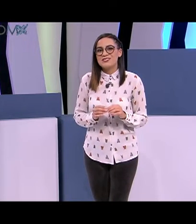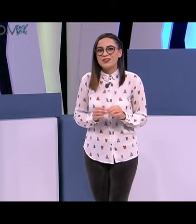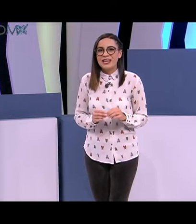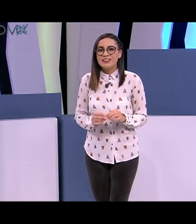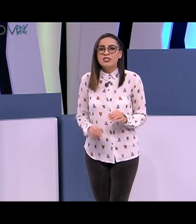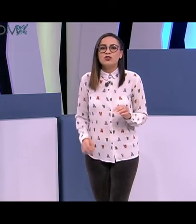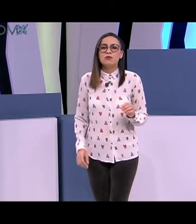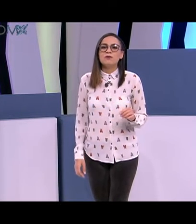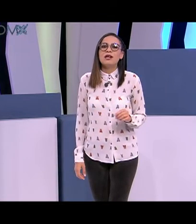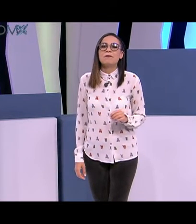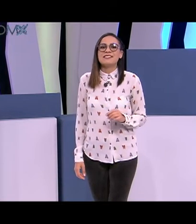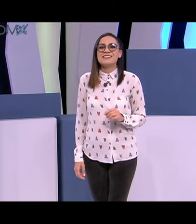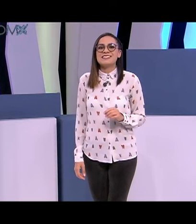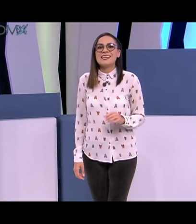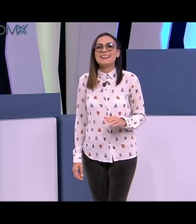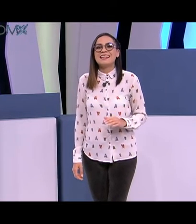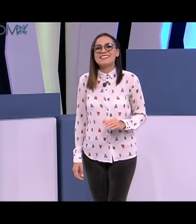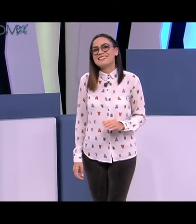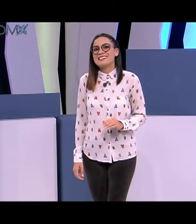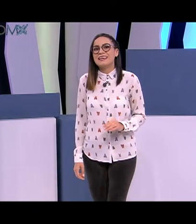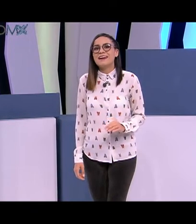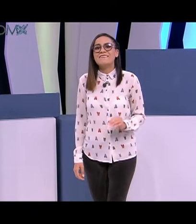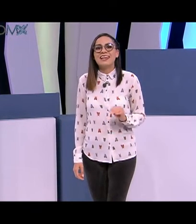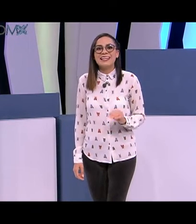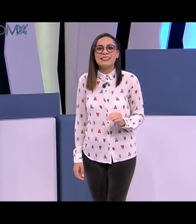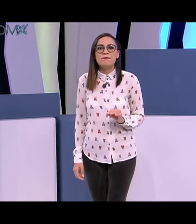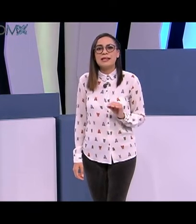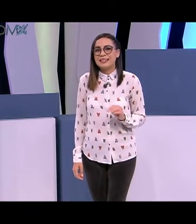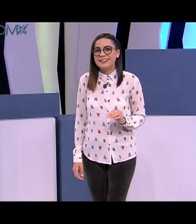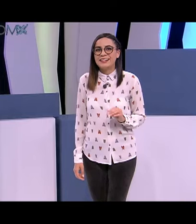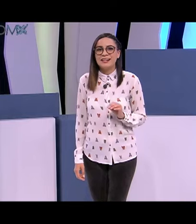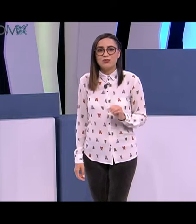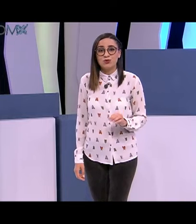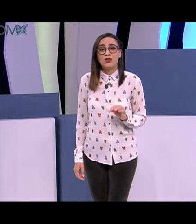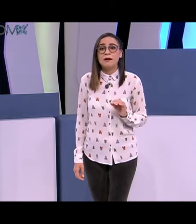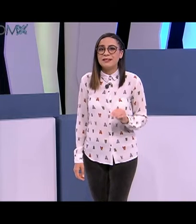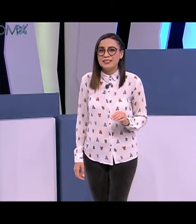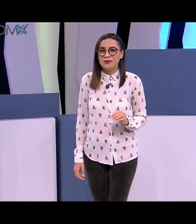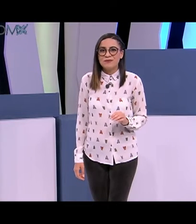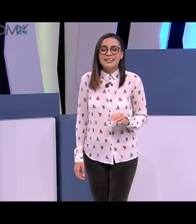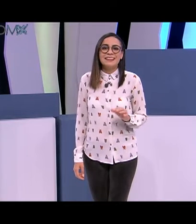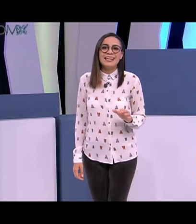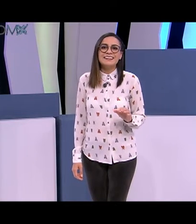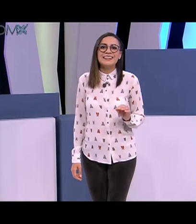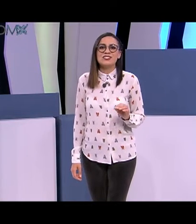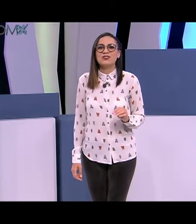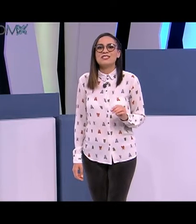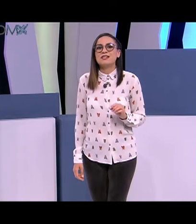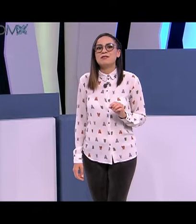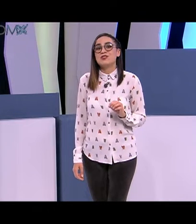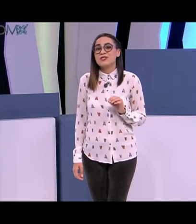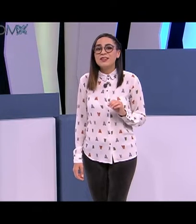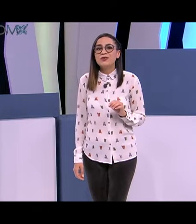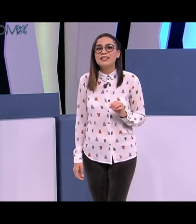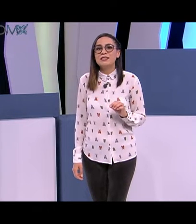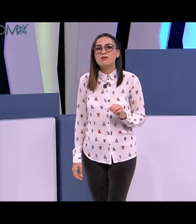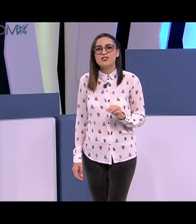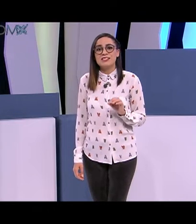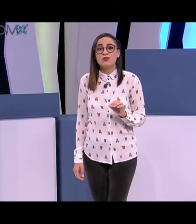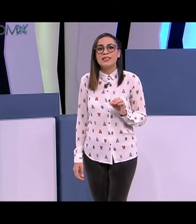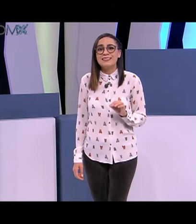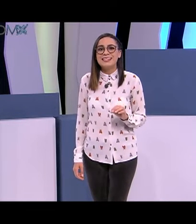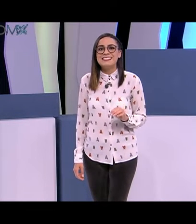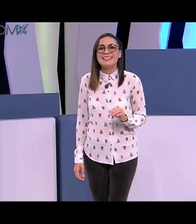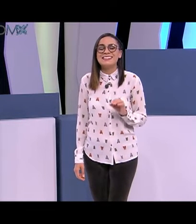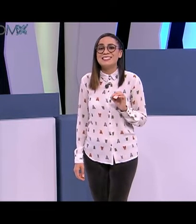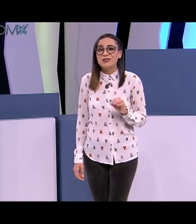Orientación Vocacional tuvimos la presencia de la licenciada Valeria Magdalena Garduño Caballero, de la Dirección de Servicios Educativos